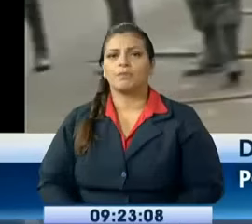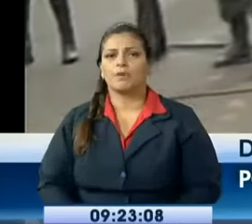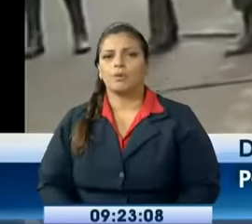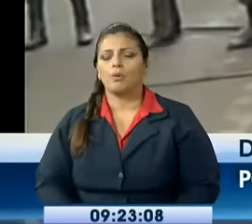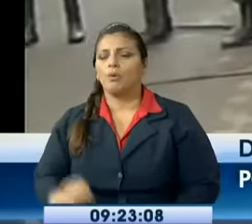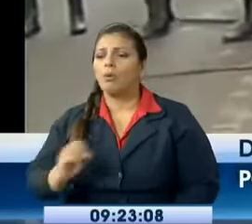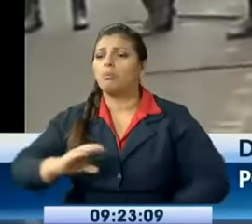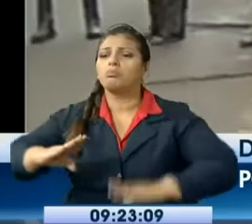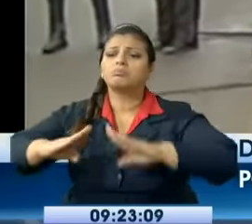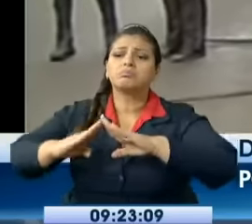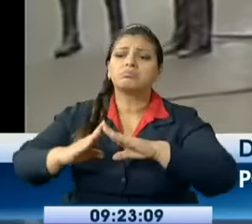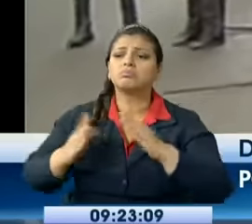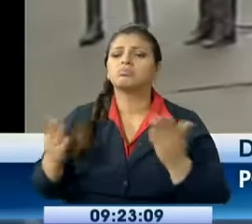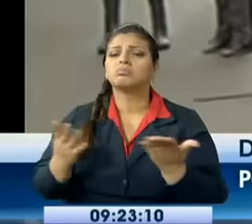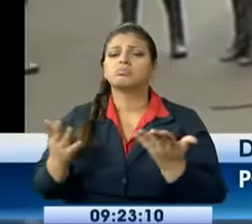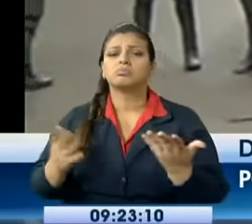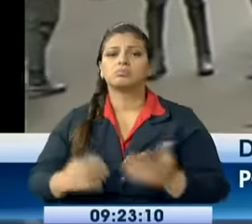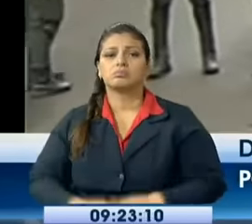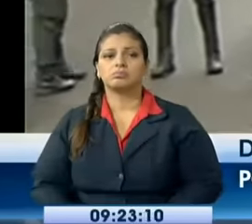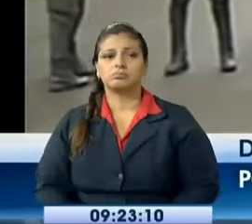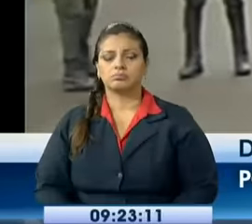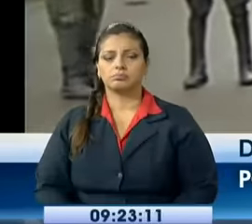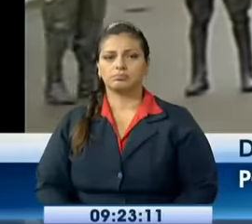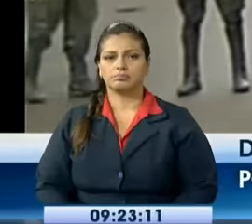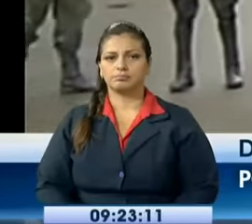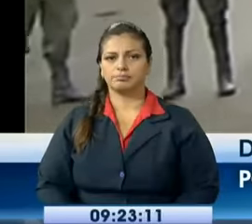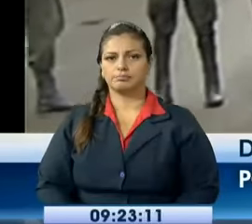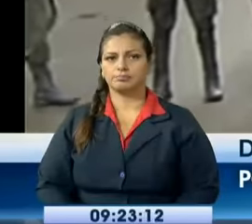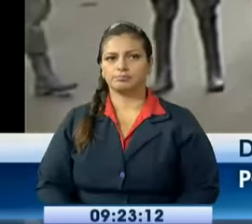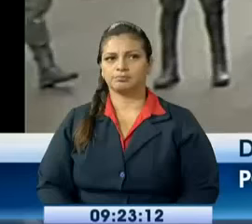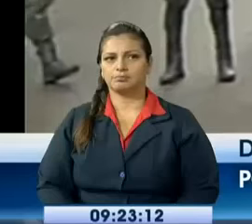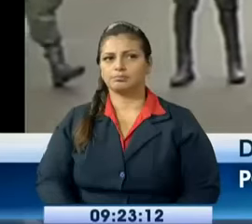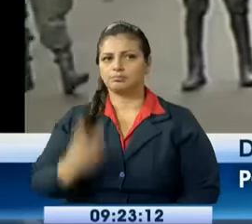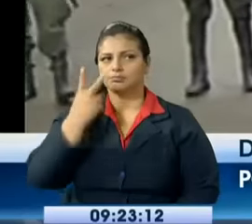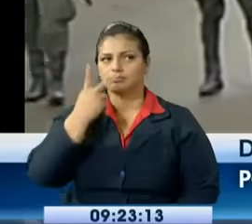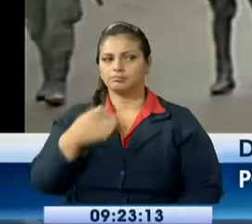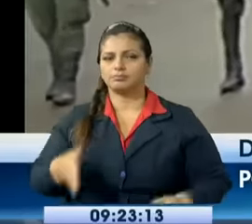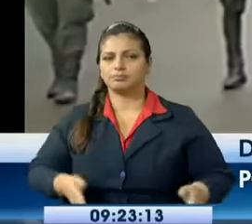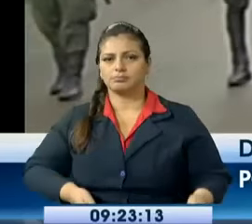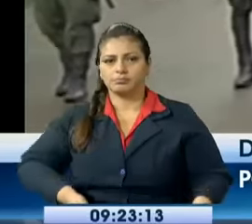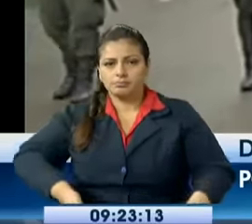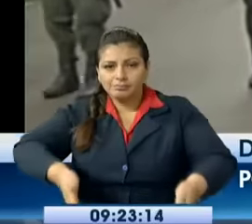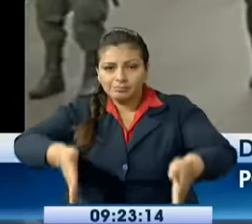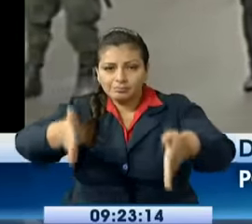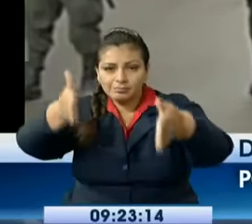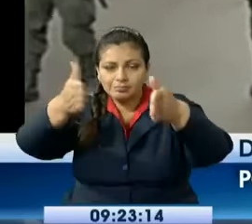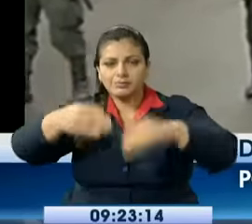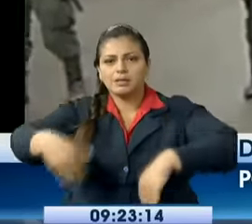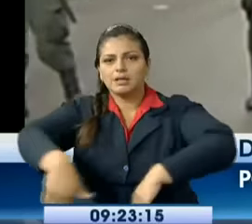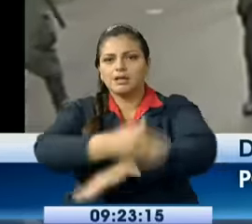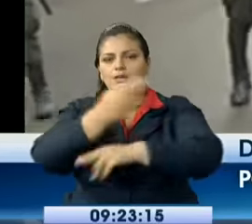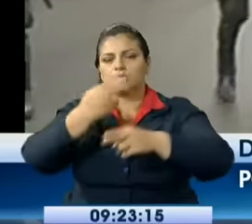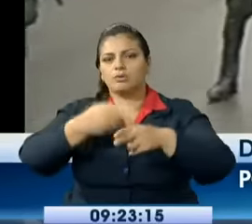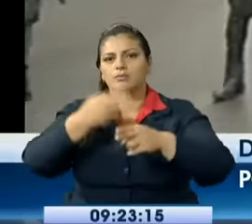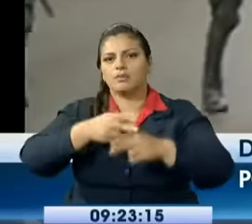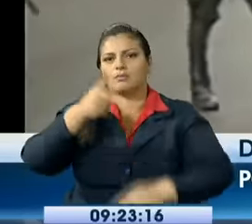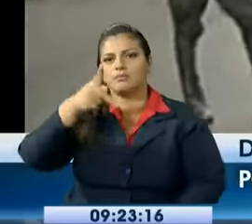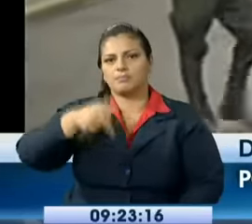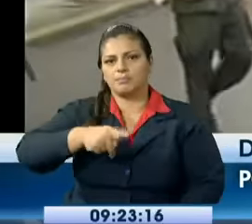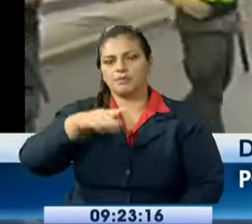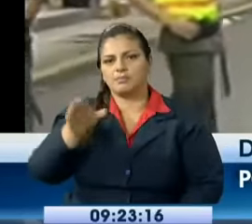sus vidas. Allí observamos, esta es la calle P. Moreira, la que estamos observando, la calle P. Moreira, donde